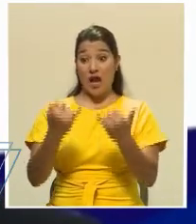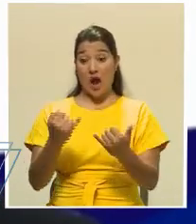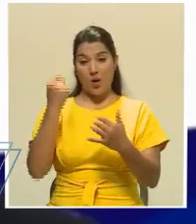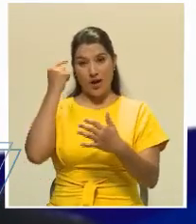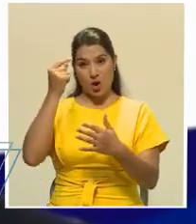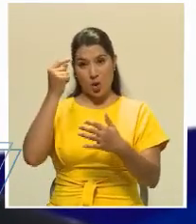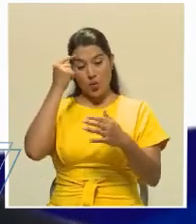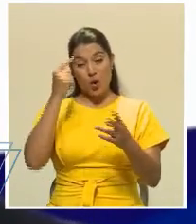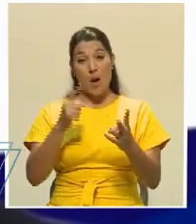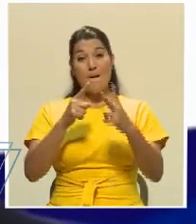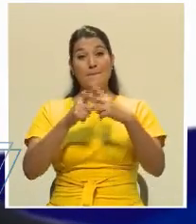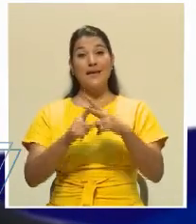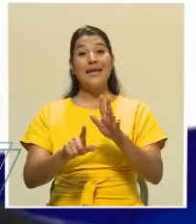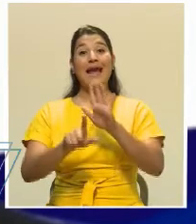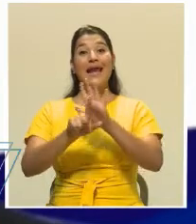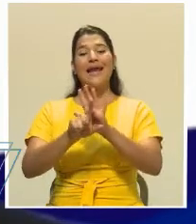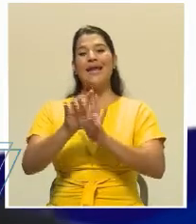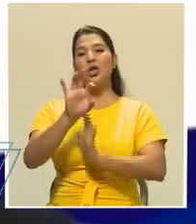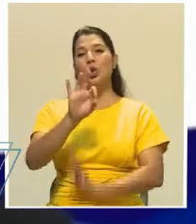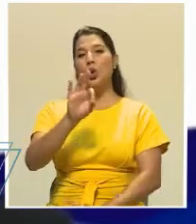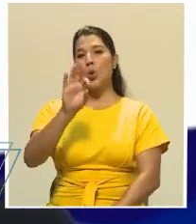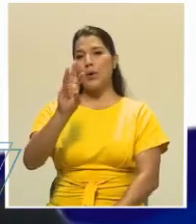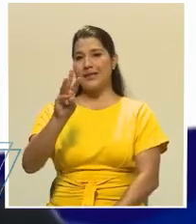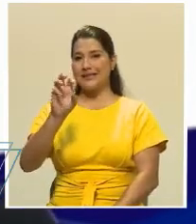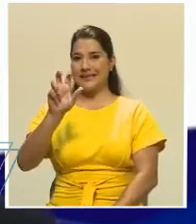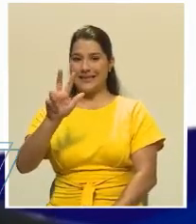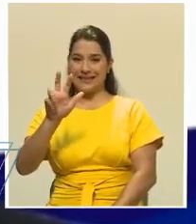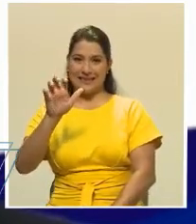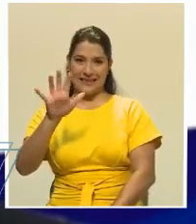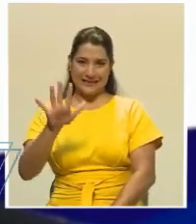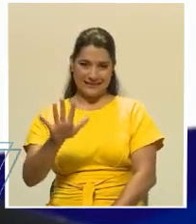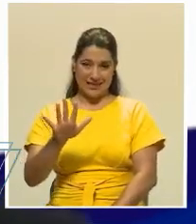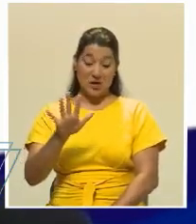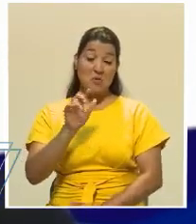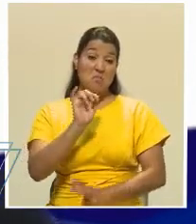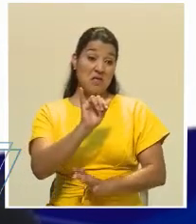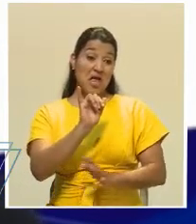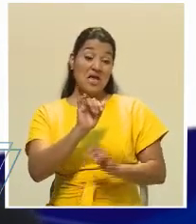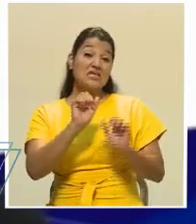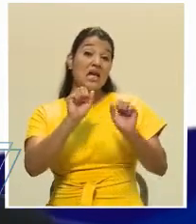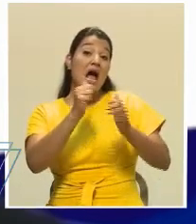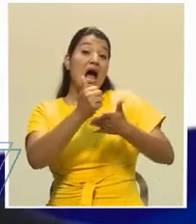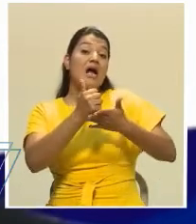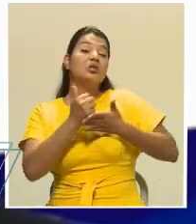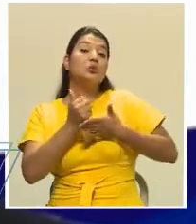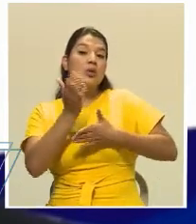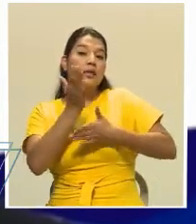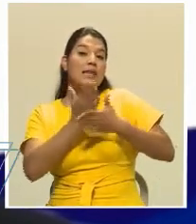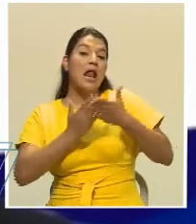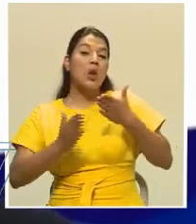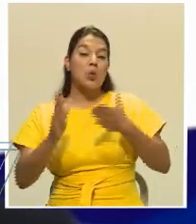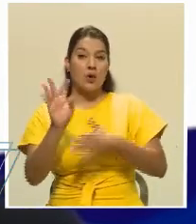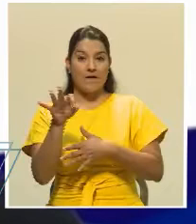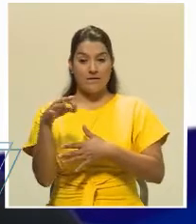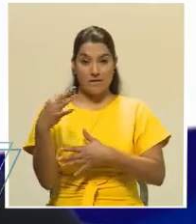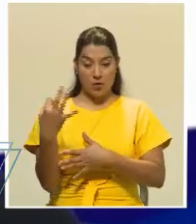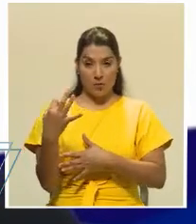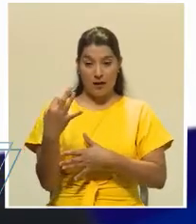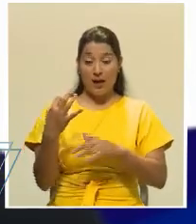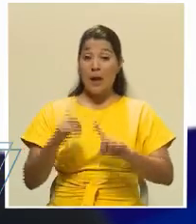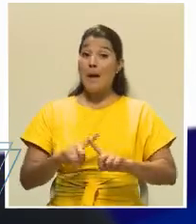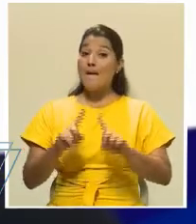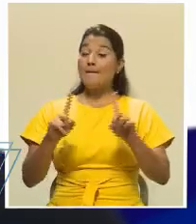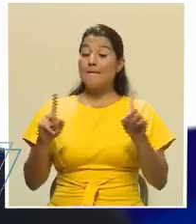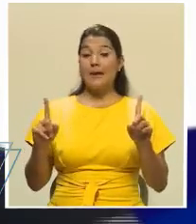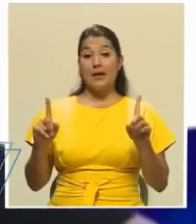ley 9635 de las finanzas que de alguna manera viene a dar un alivio a la situación, pero